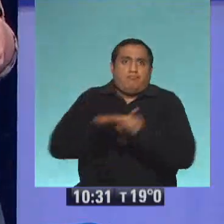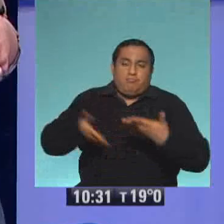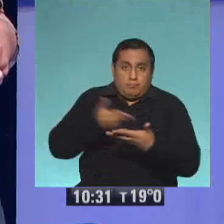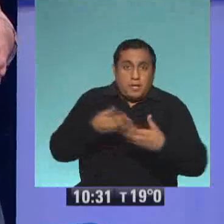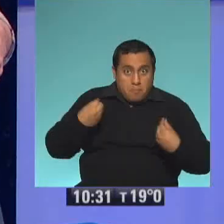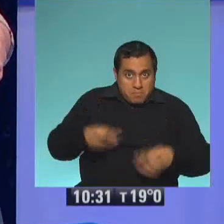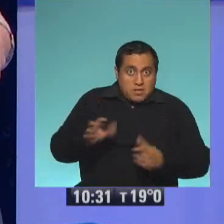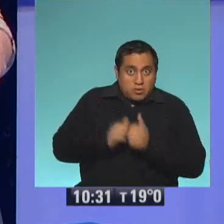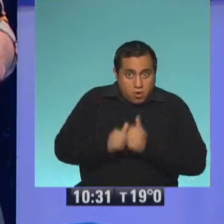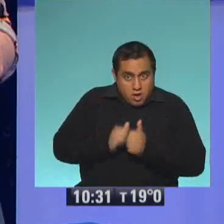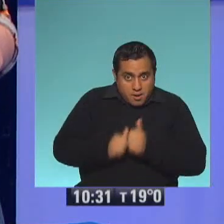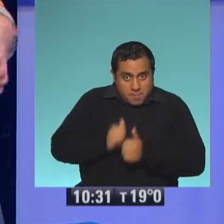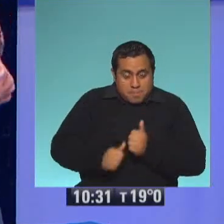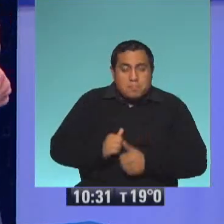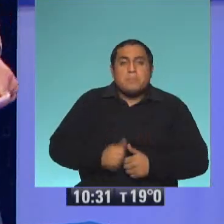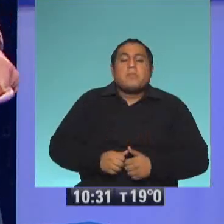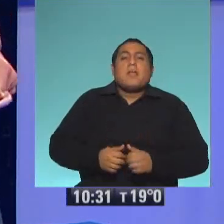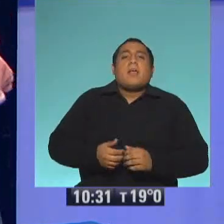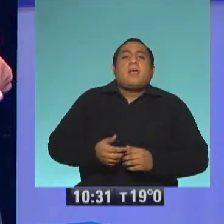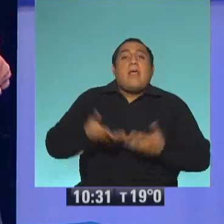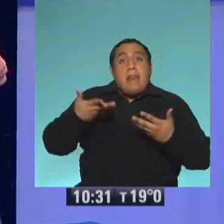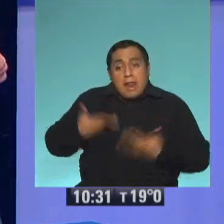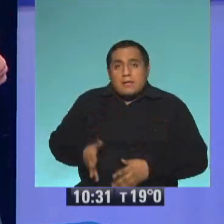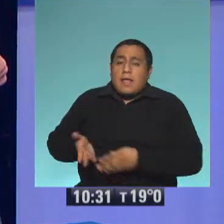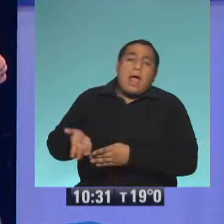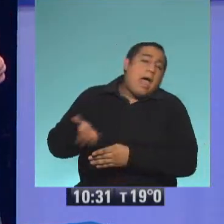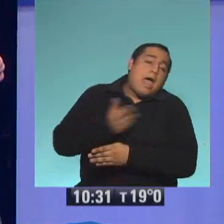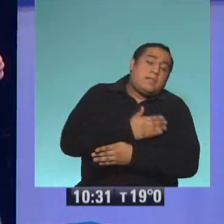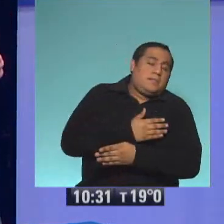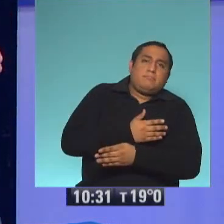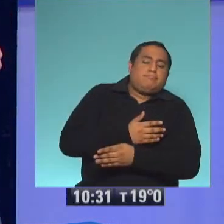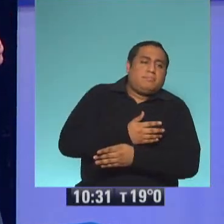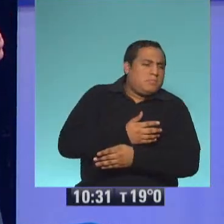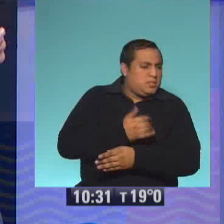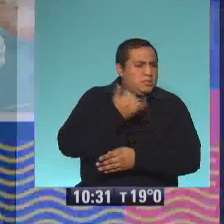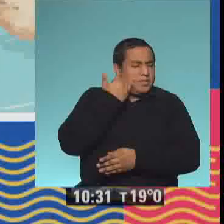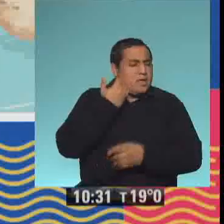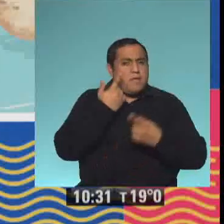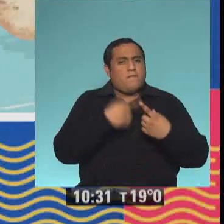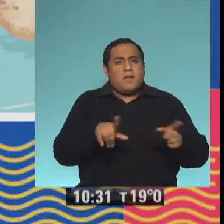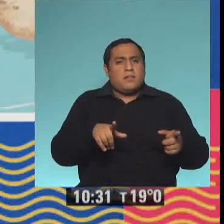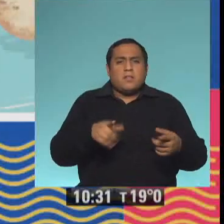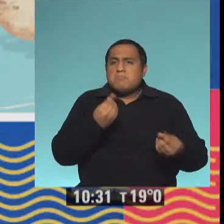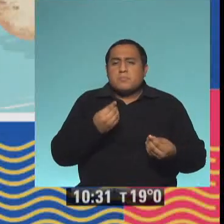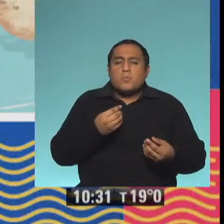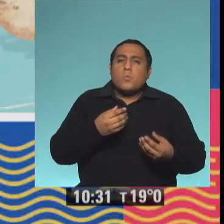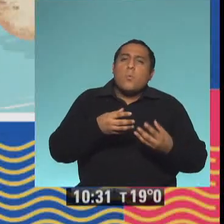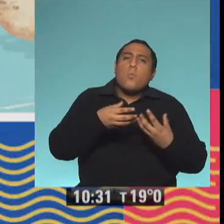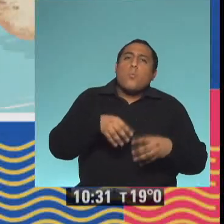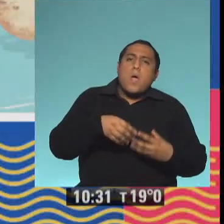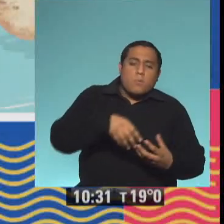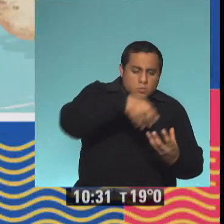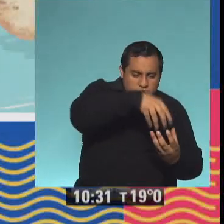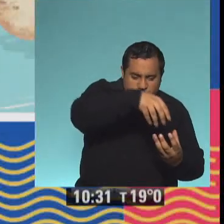Sí. ¿La historia? Antes de nacer, ya eran diferentes. ¿Qué vemos ahí? ¡Huevos!